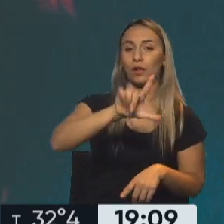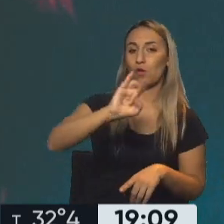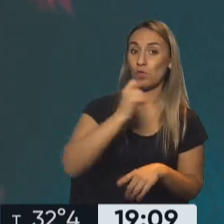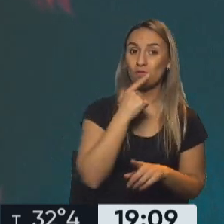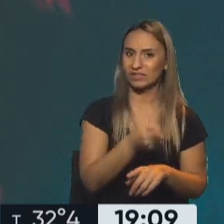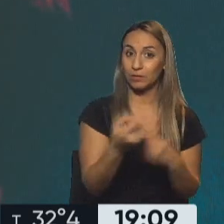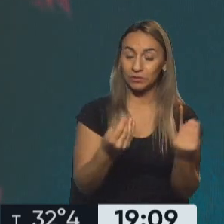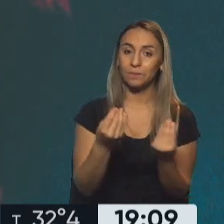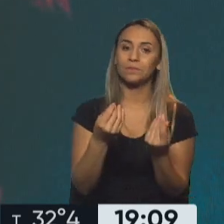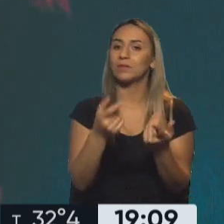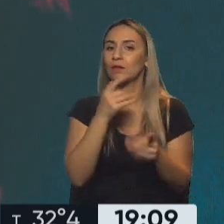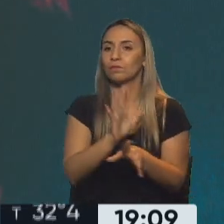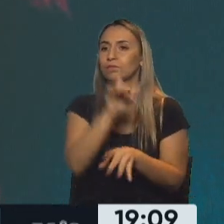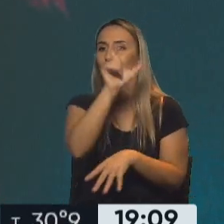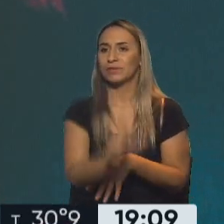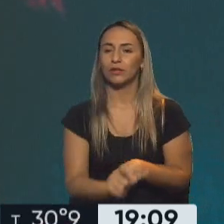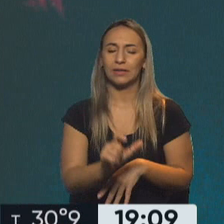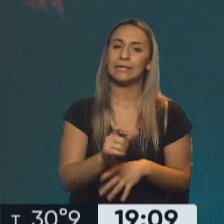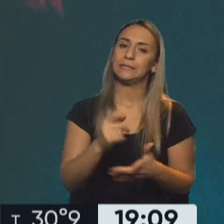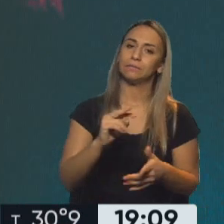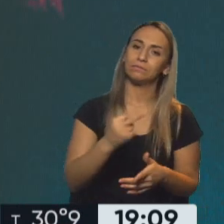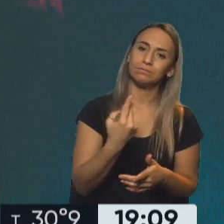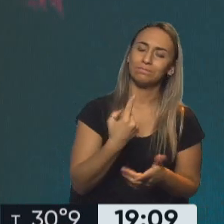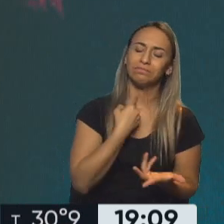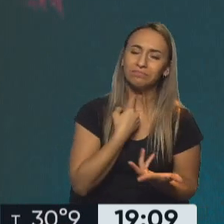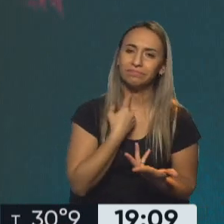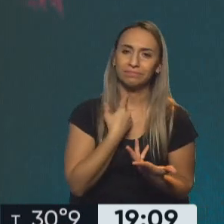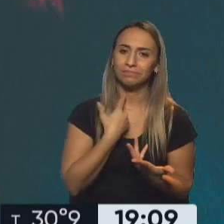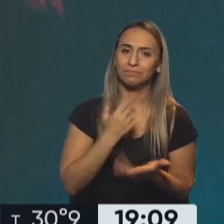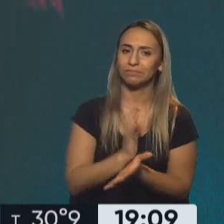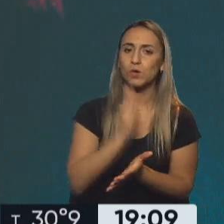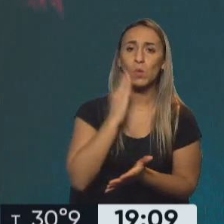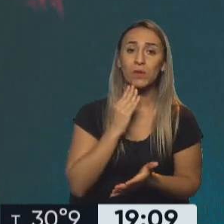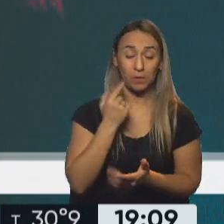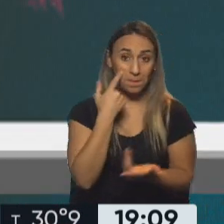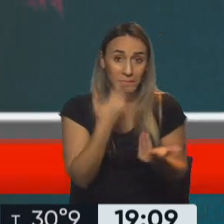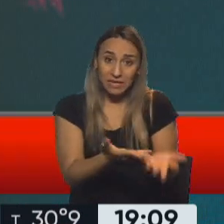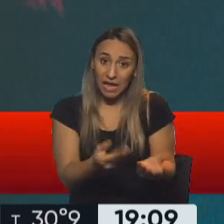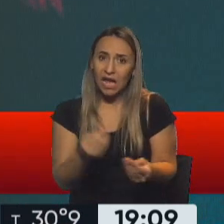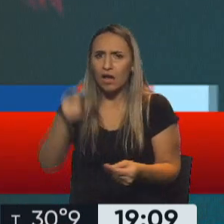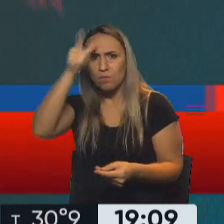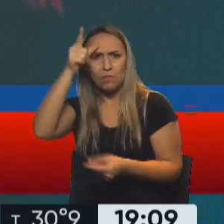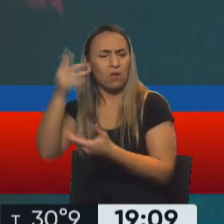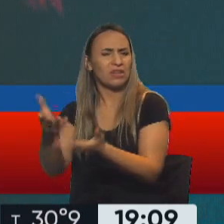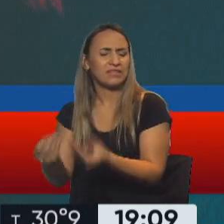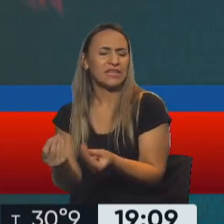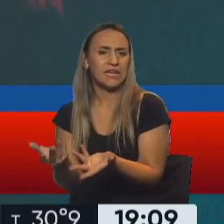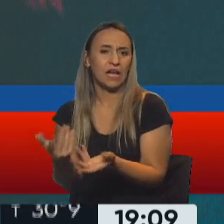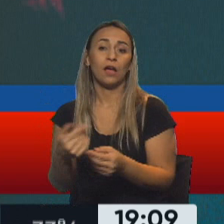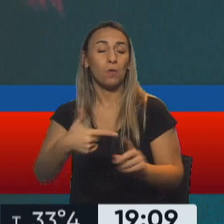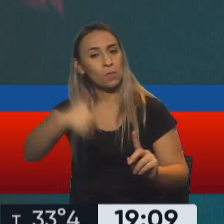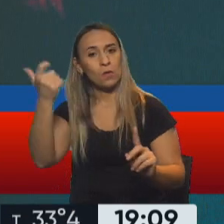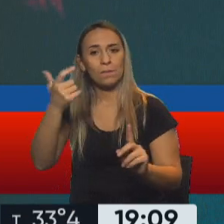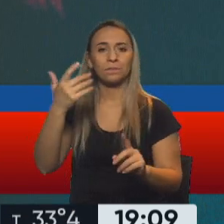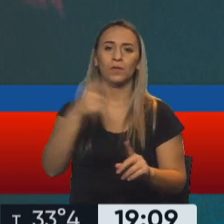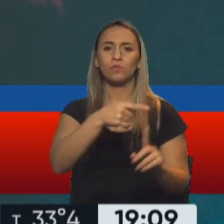estos casos, que es como la buena víctima. Entonces decimos, bueno, che, mirá lo que hicieron estos canas que le metieron un tiro en la